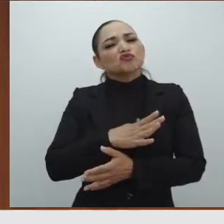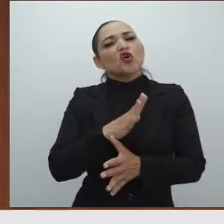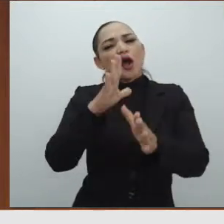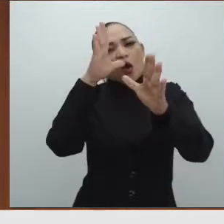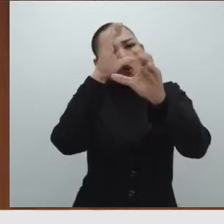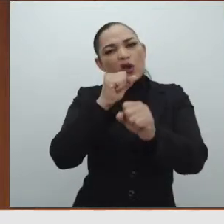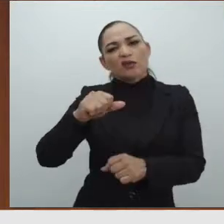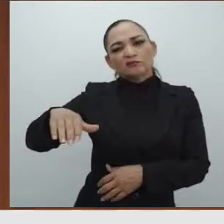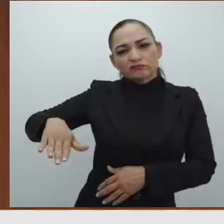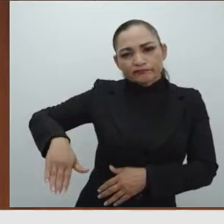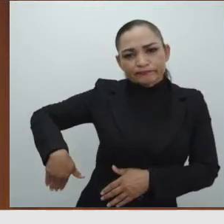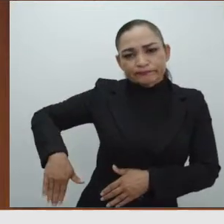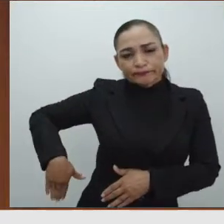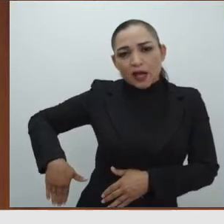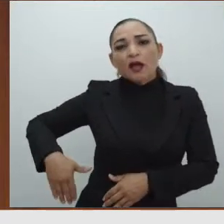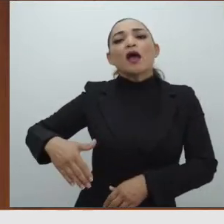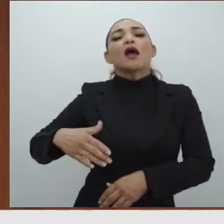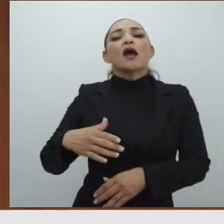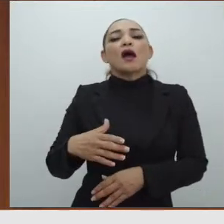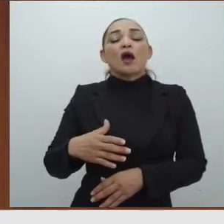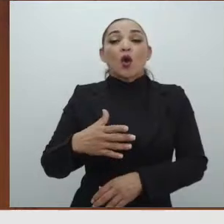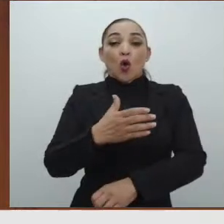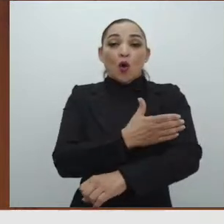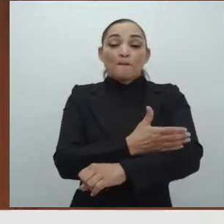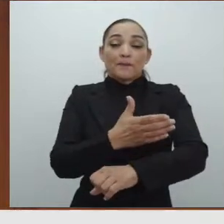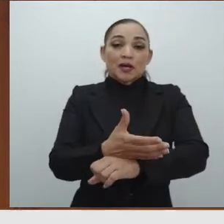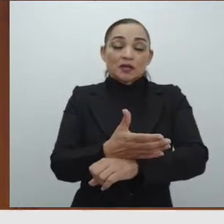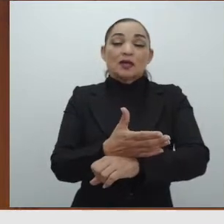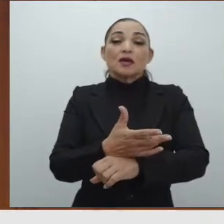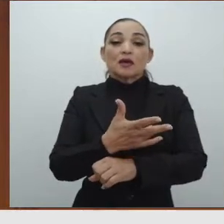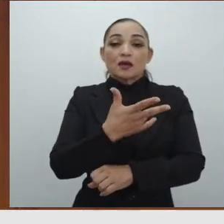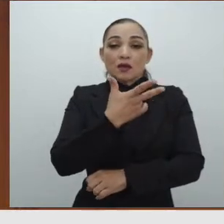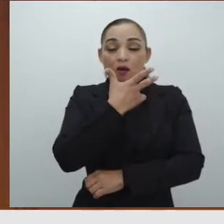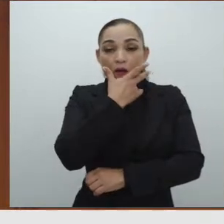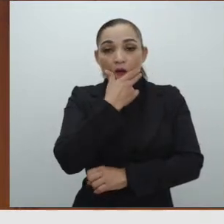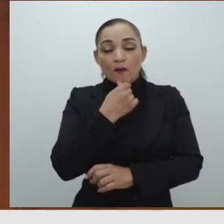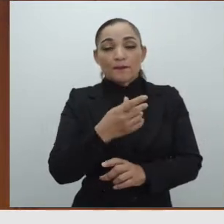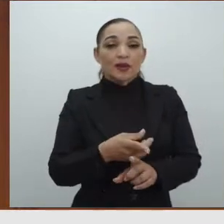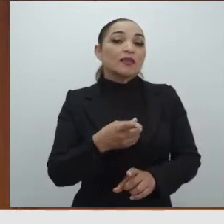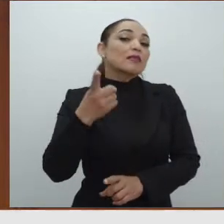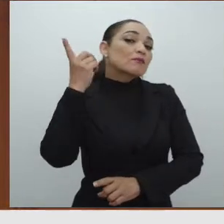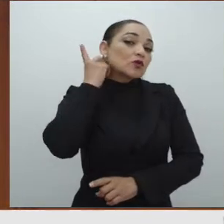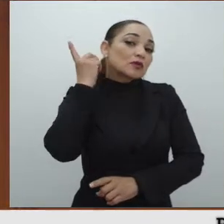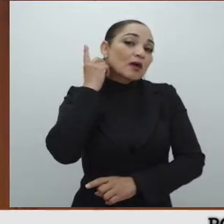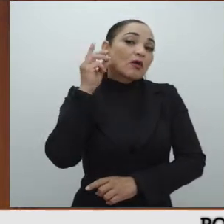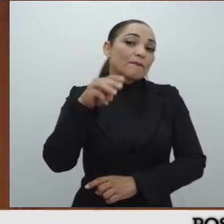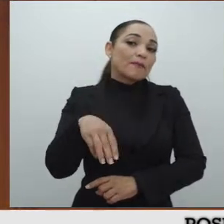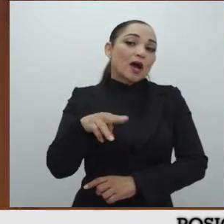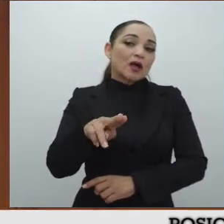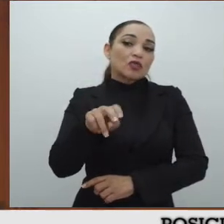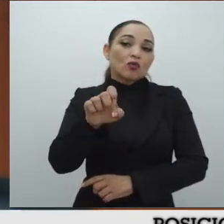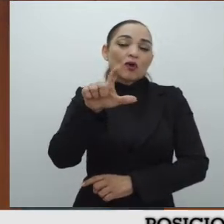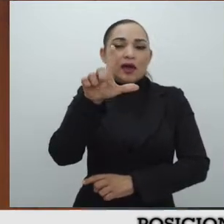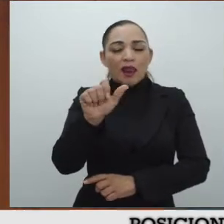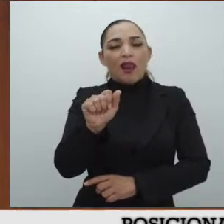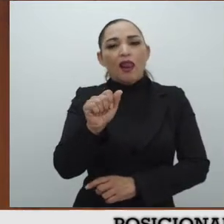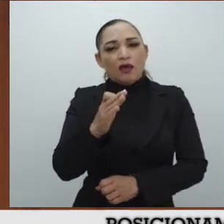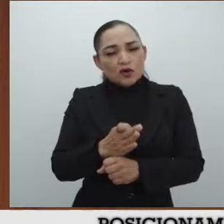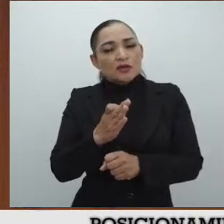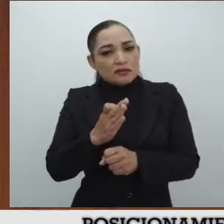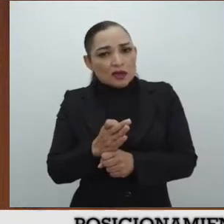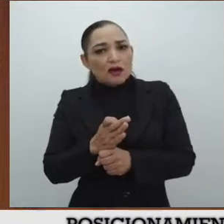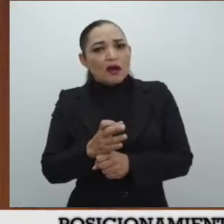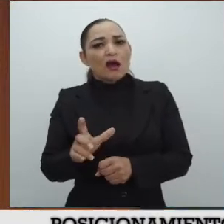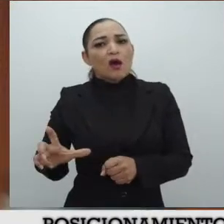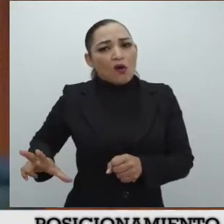de exponer el compañero Manuel Luque, de cómo hoy el gobierno del estado está atendiendo el tema de